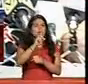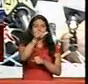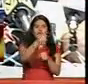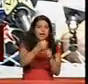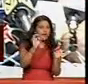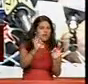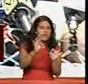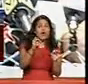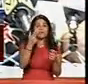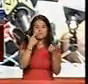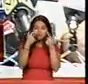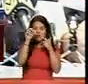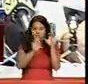tenemos que irlo garantizando así que